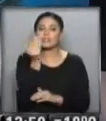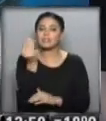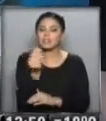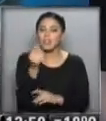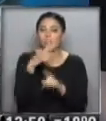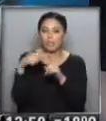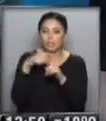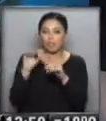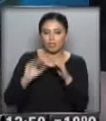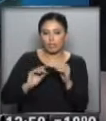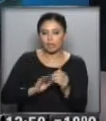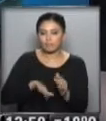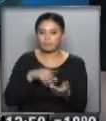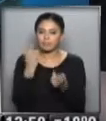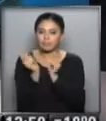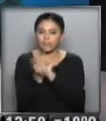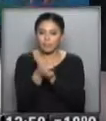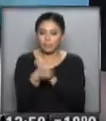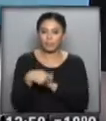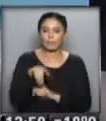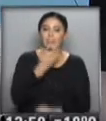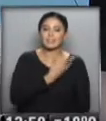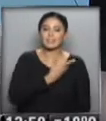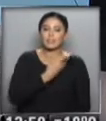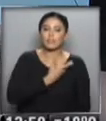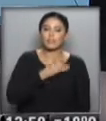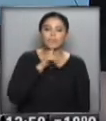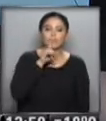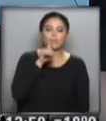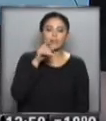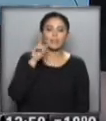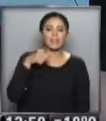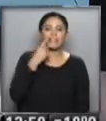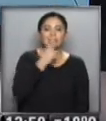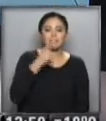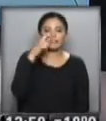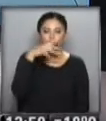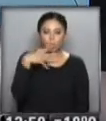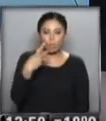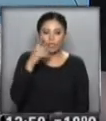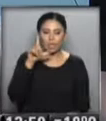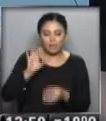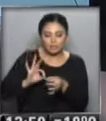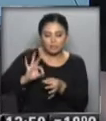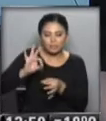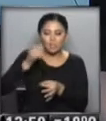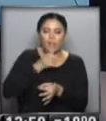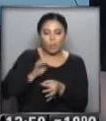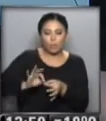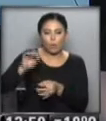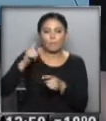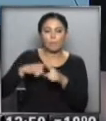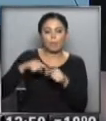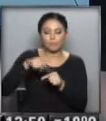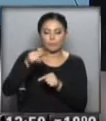del mediodía. En Santa Fe, en la zona de Sunchales, 174 litros de agua por